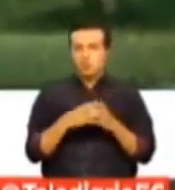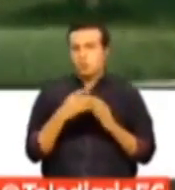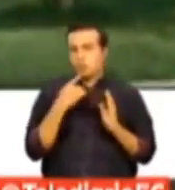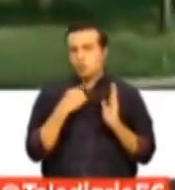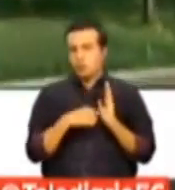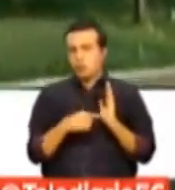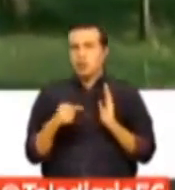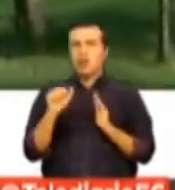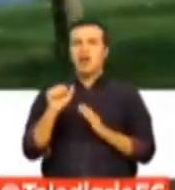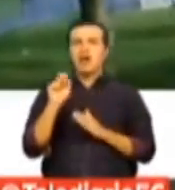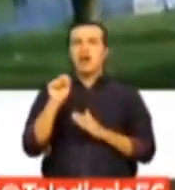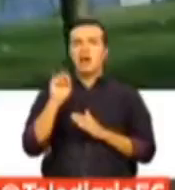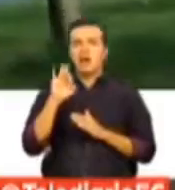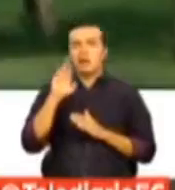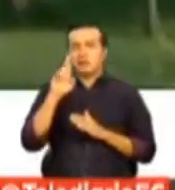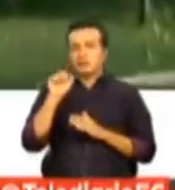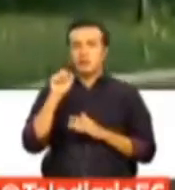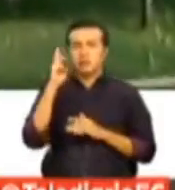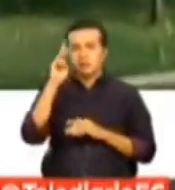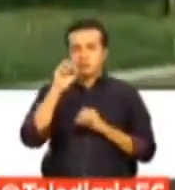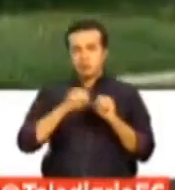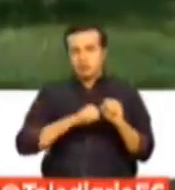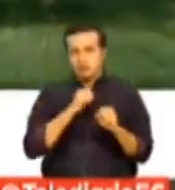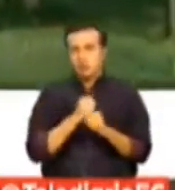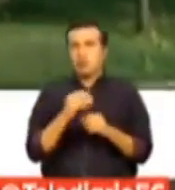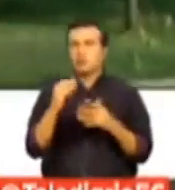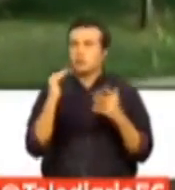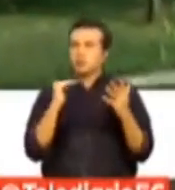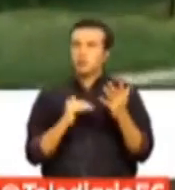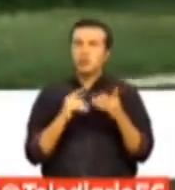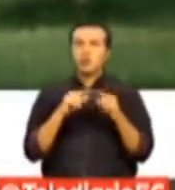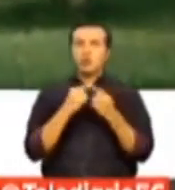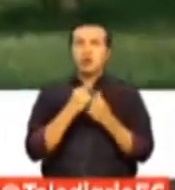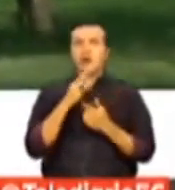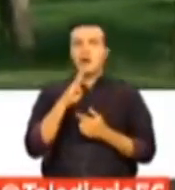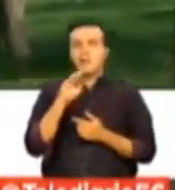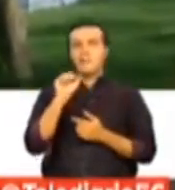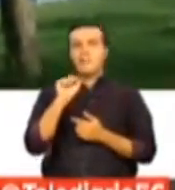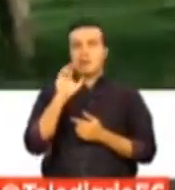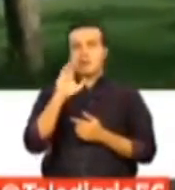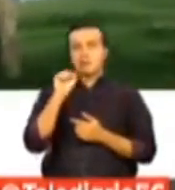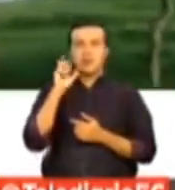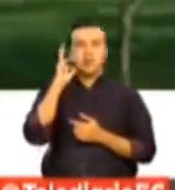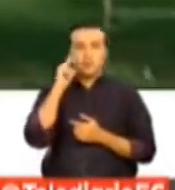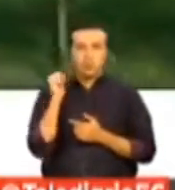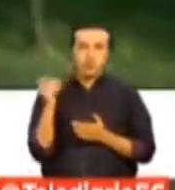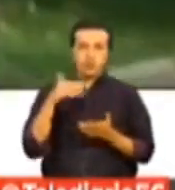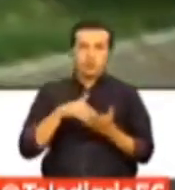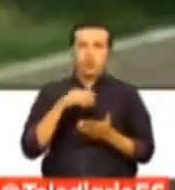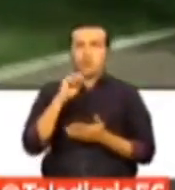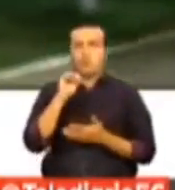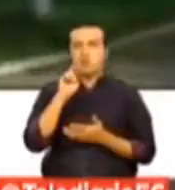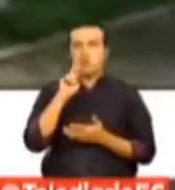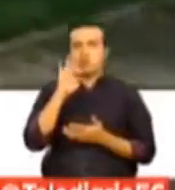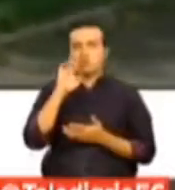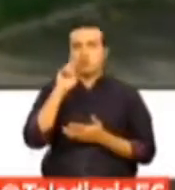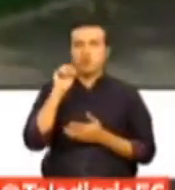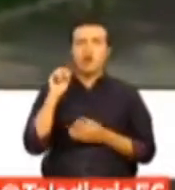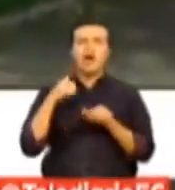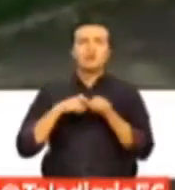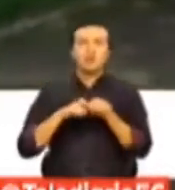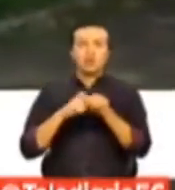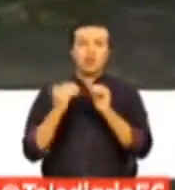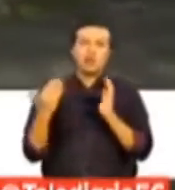como Astra, que está celebrando sus 16 años. Está la gente de Vasca, que viene desde Cuenca. Mortum, que viene desde